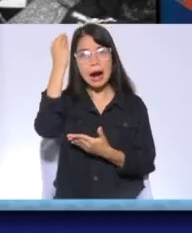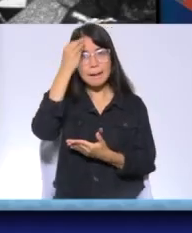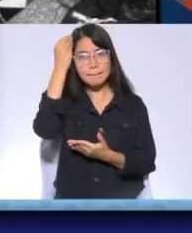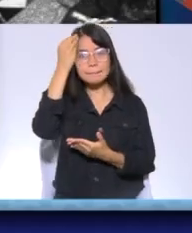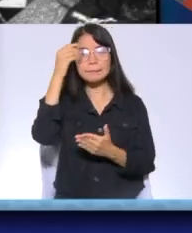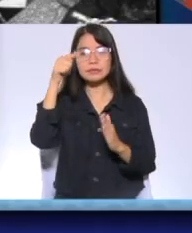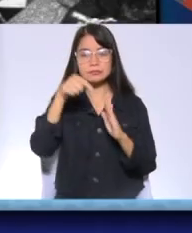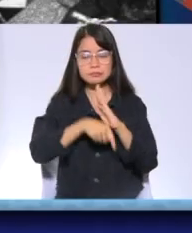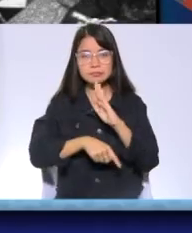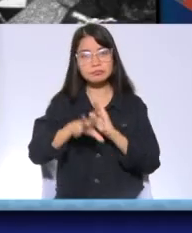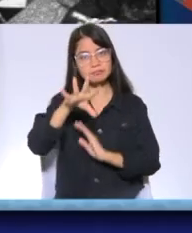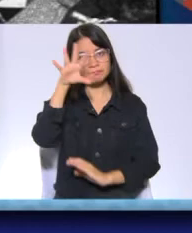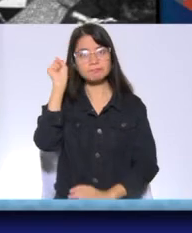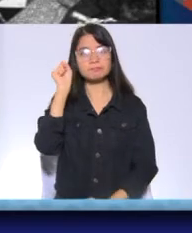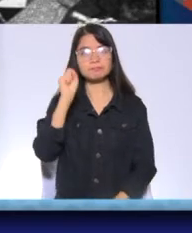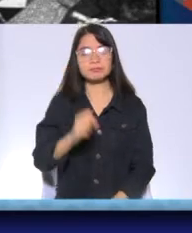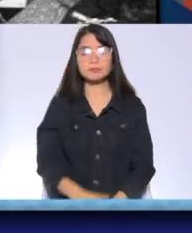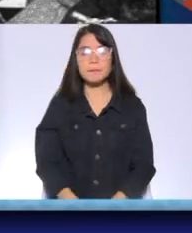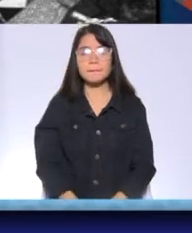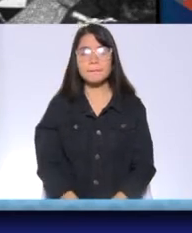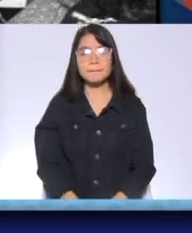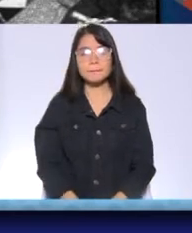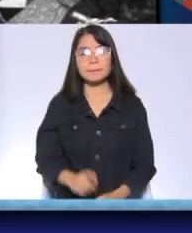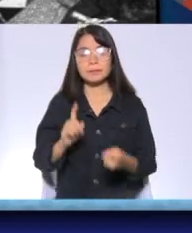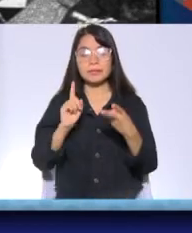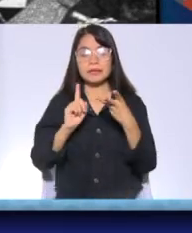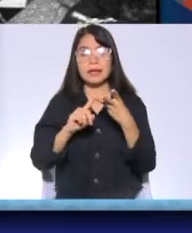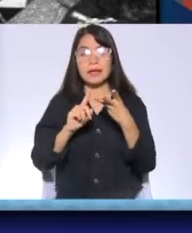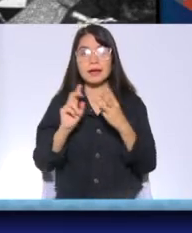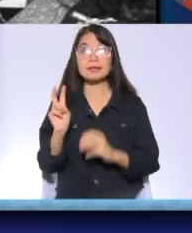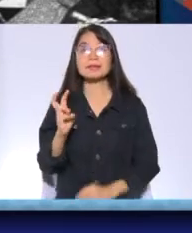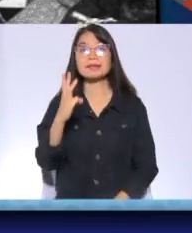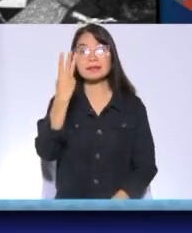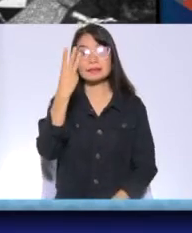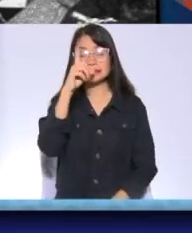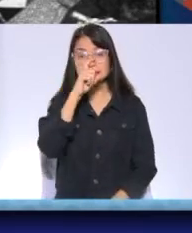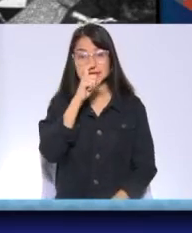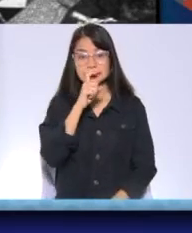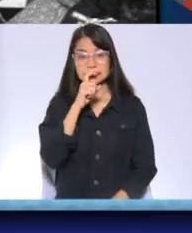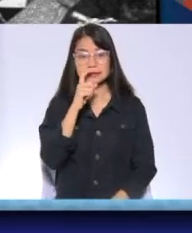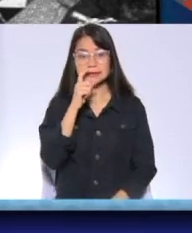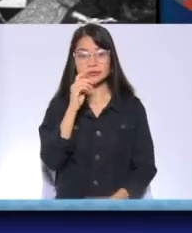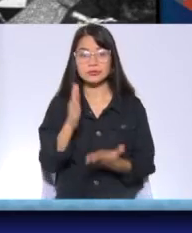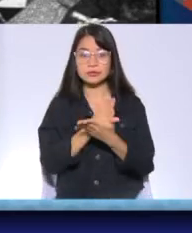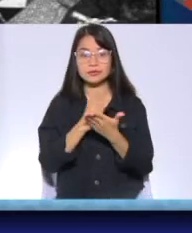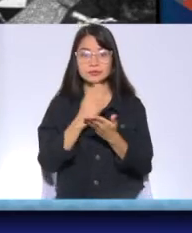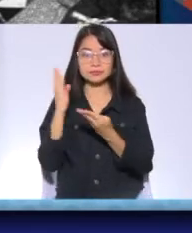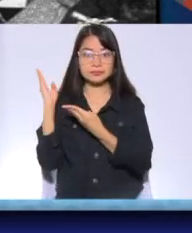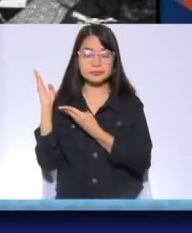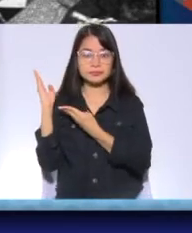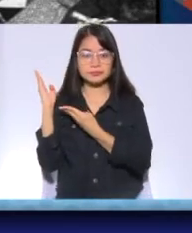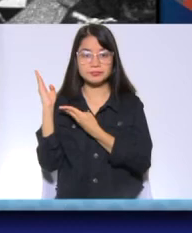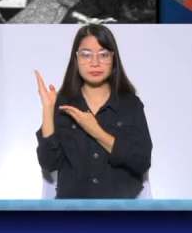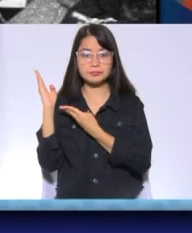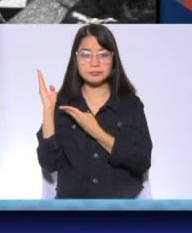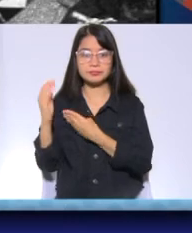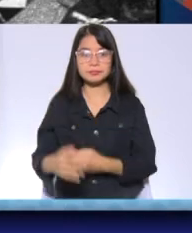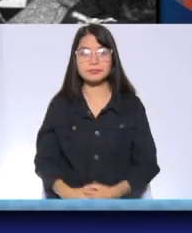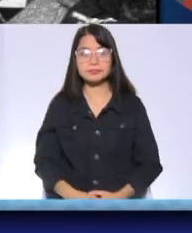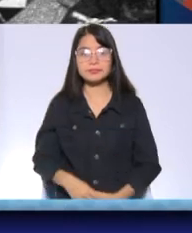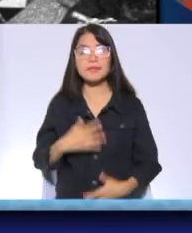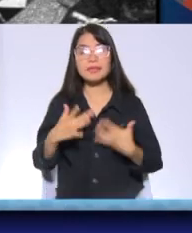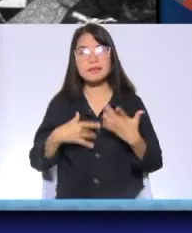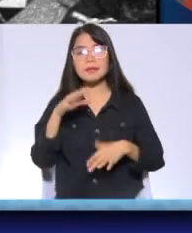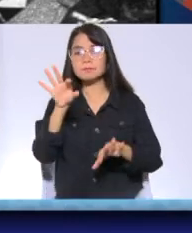Para el tercer año, fuga cuarta, de la escritoria Lillian Elpig. Las actividades, extraiga del texto las palabras